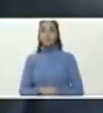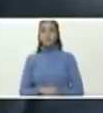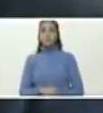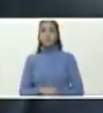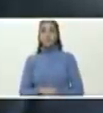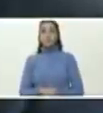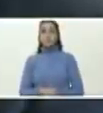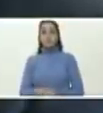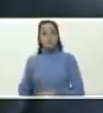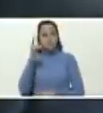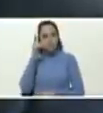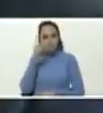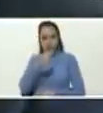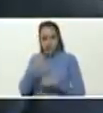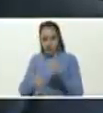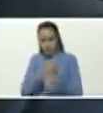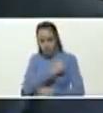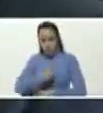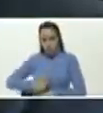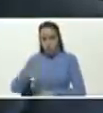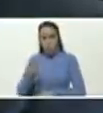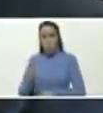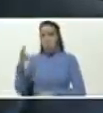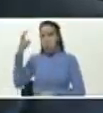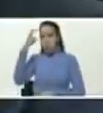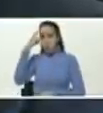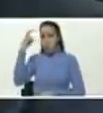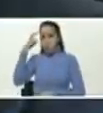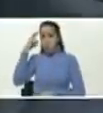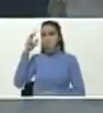Señora Vicepresidenta Ejecutiva, señor Canciller,